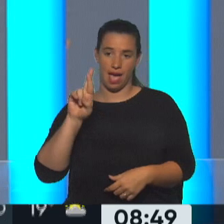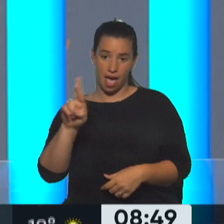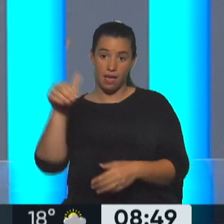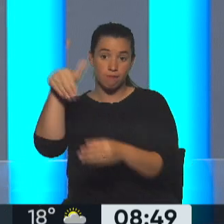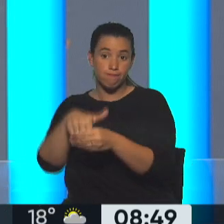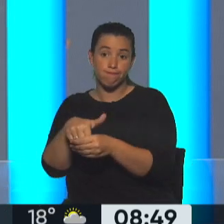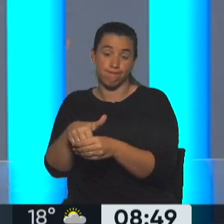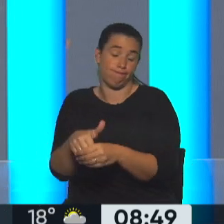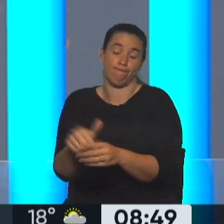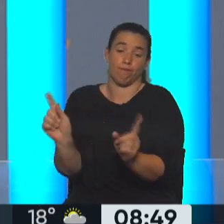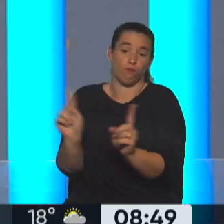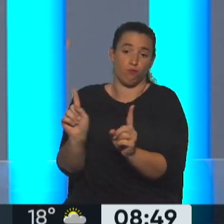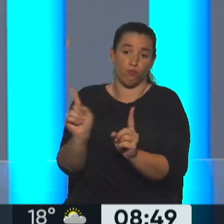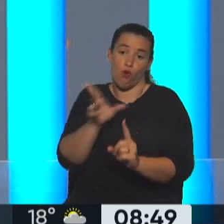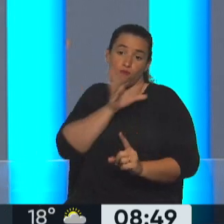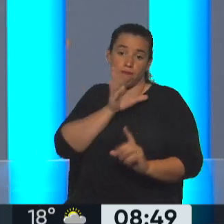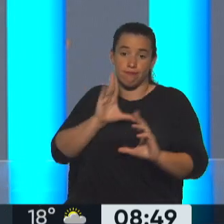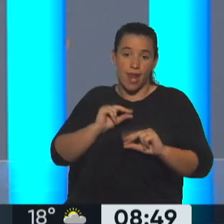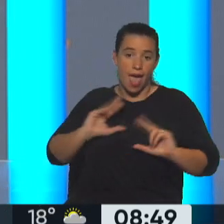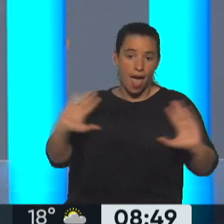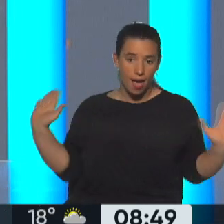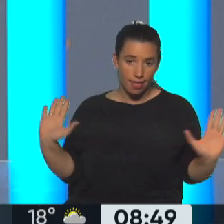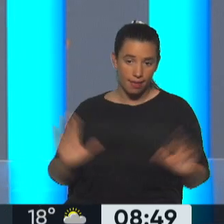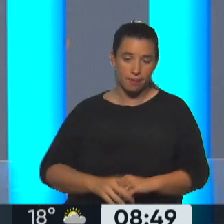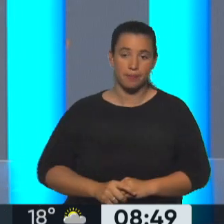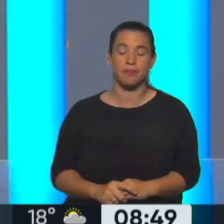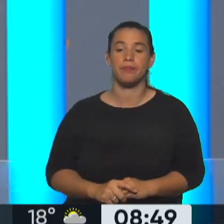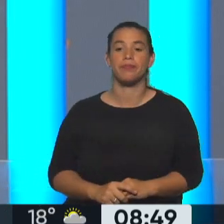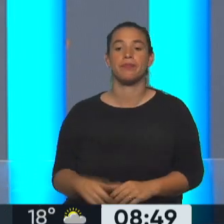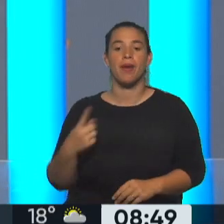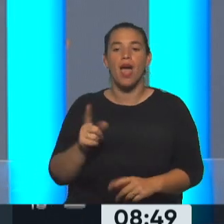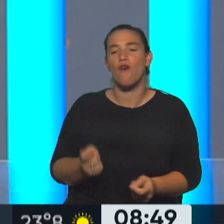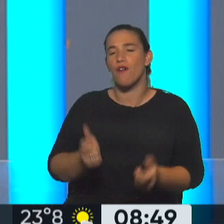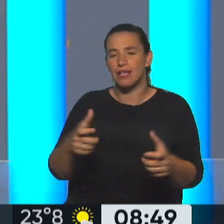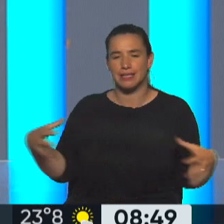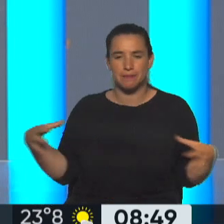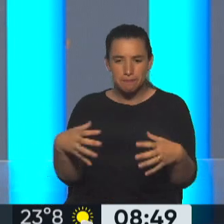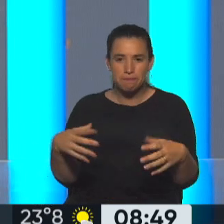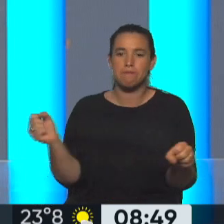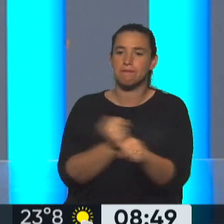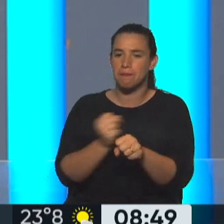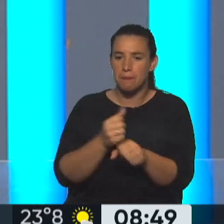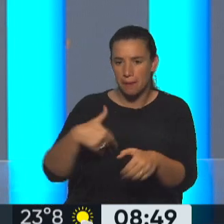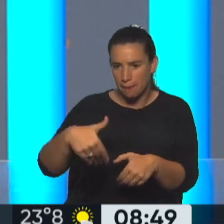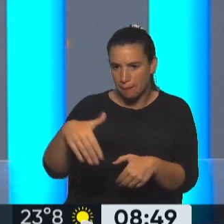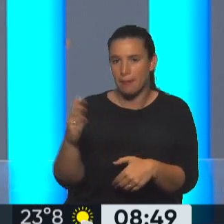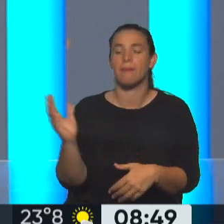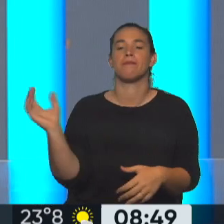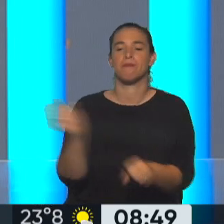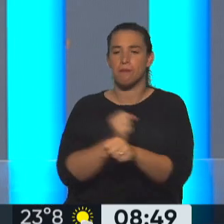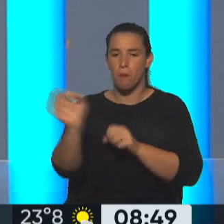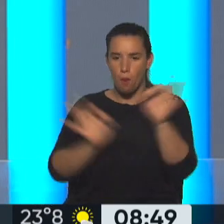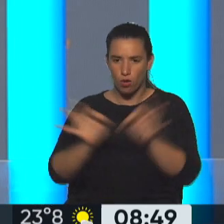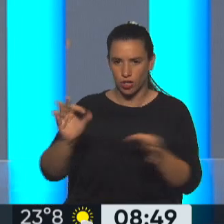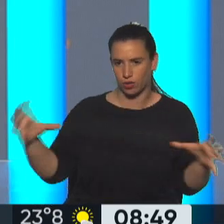abstuvo. Exacto. Pero esa abstención en el Senado facilitó también los números para que se apruebe este proyecto en la Cámara de Senadores. Ahora